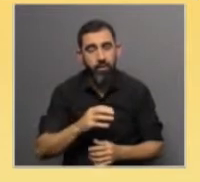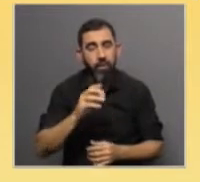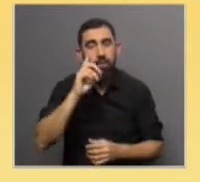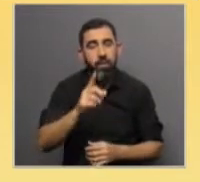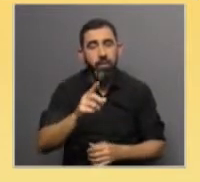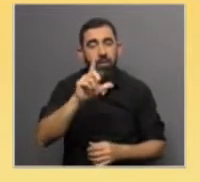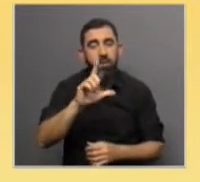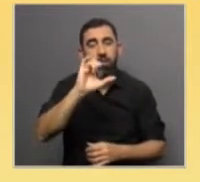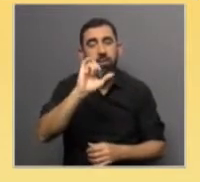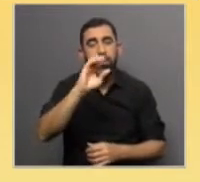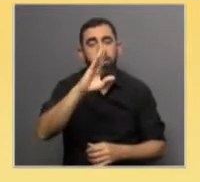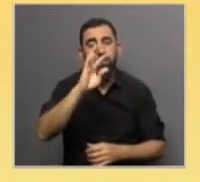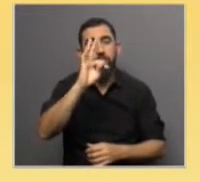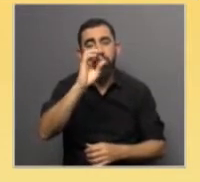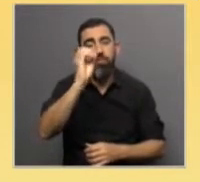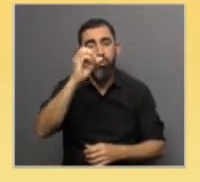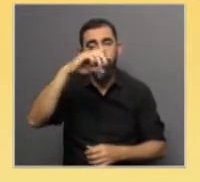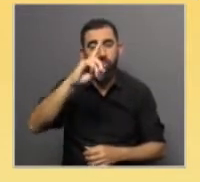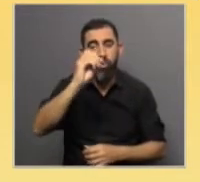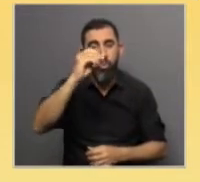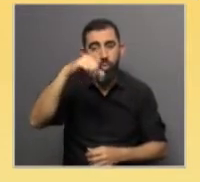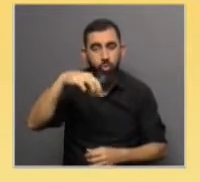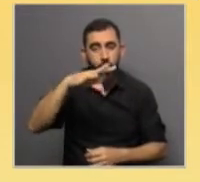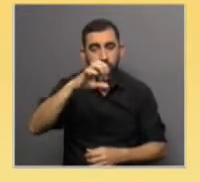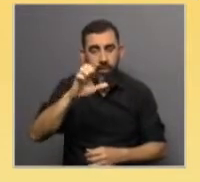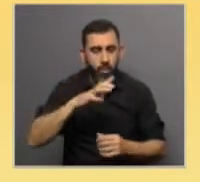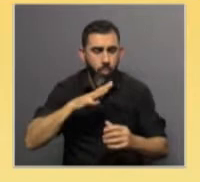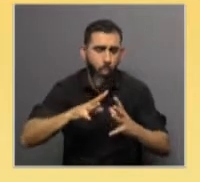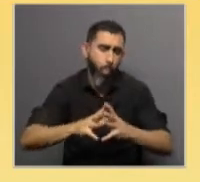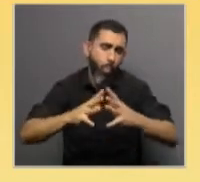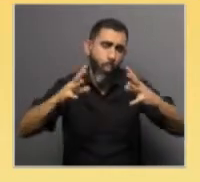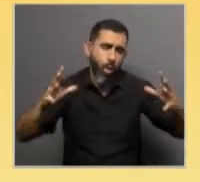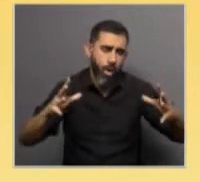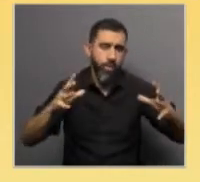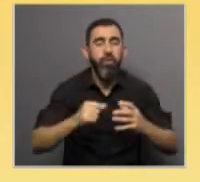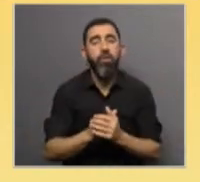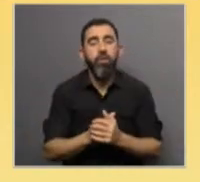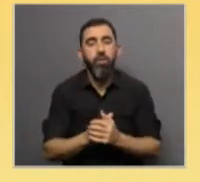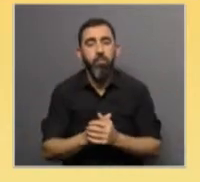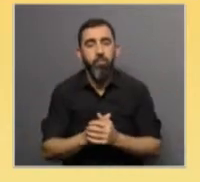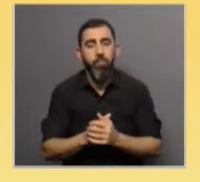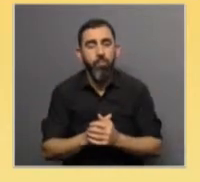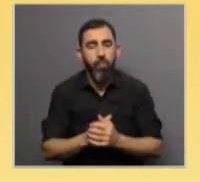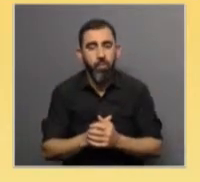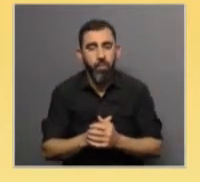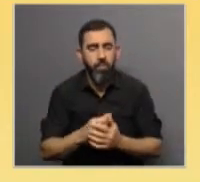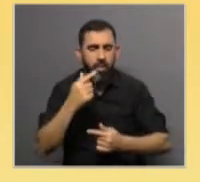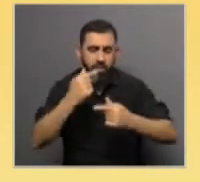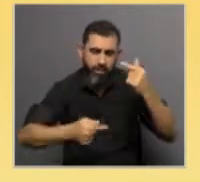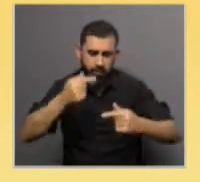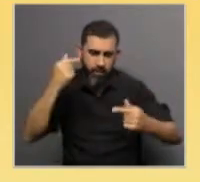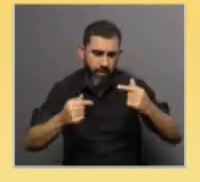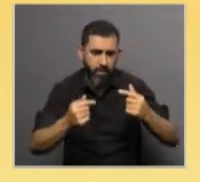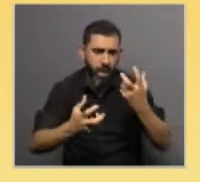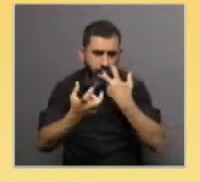¿no? Que son primos de los armadillos, pero de gran tamaño, por perezosos gigantes, por mastodontes, por tigre de dientes de sable,